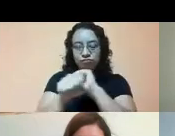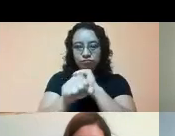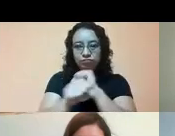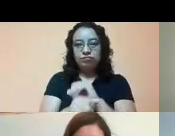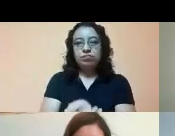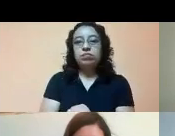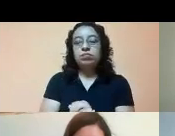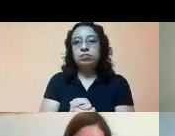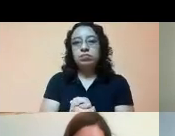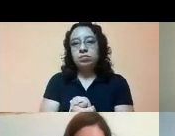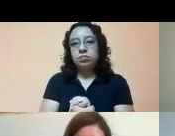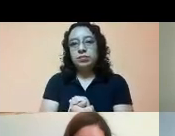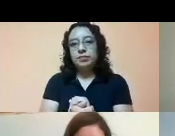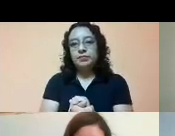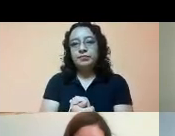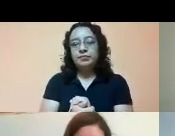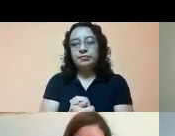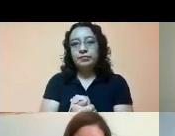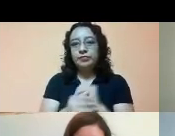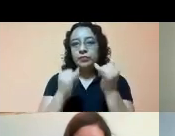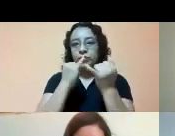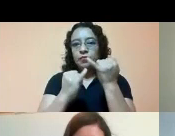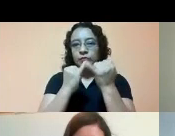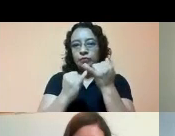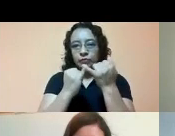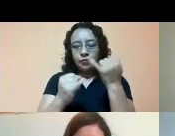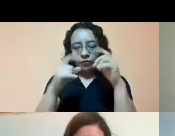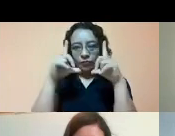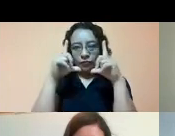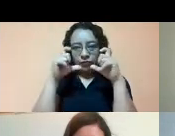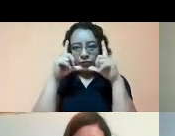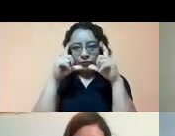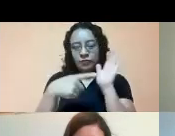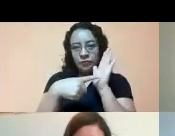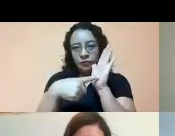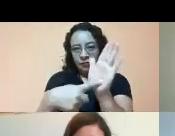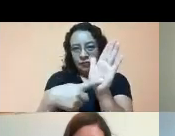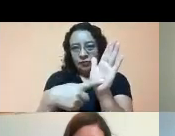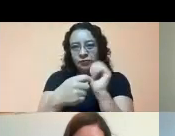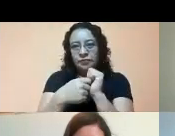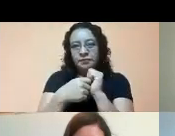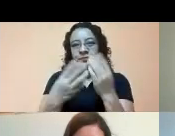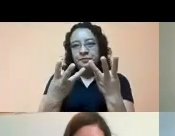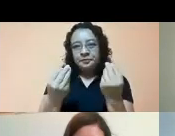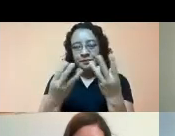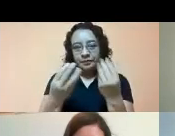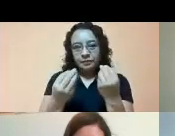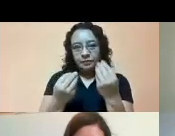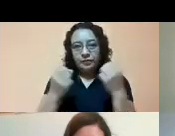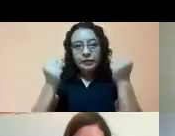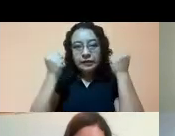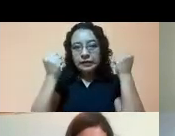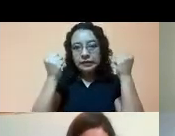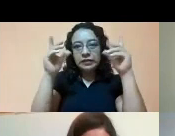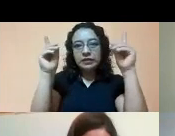zapatos. Y en la última imagen presentamos el miedo es la más grande discapacidad de